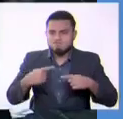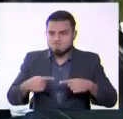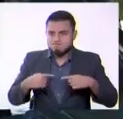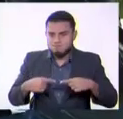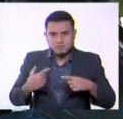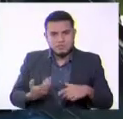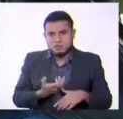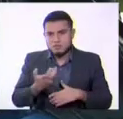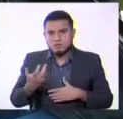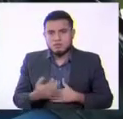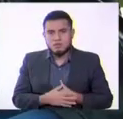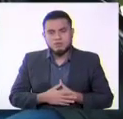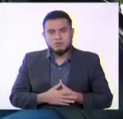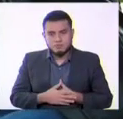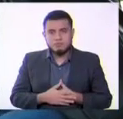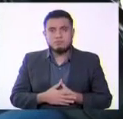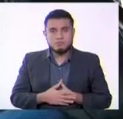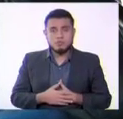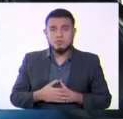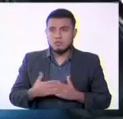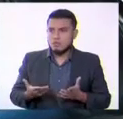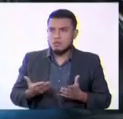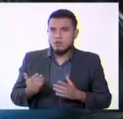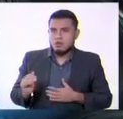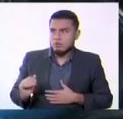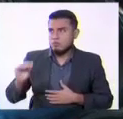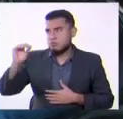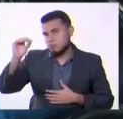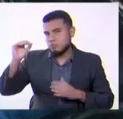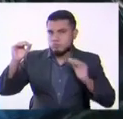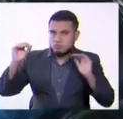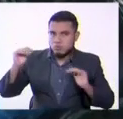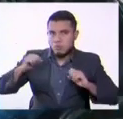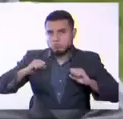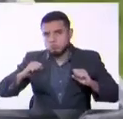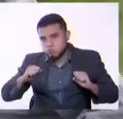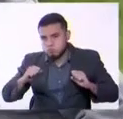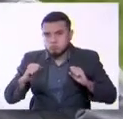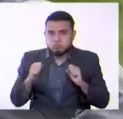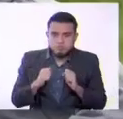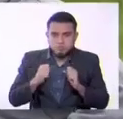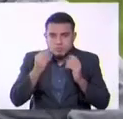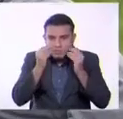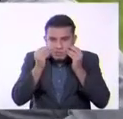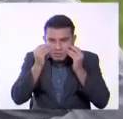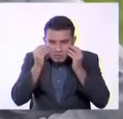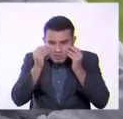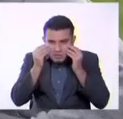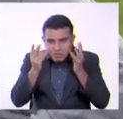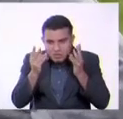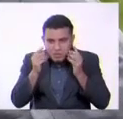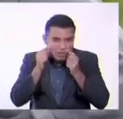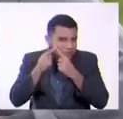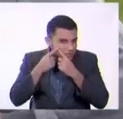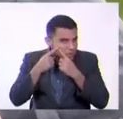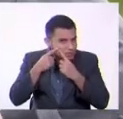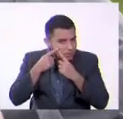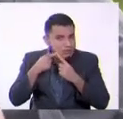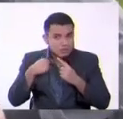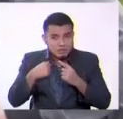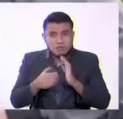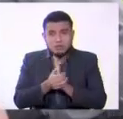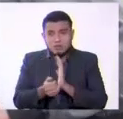Hay conflictos por el crecimiento físico, que si soy más alto, que si soy más gordo, que si me salen espinillas, que si ya tengo esta capacidad o no